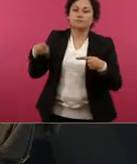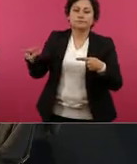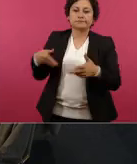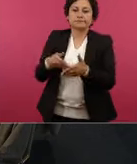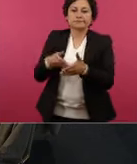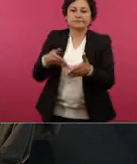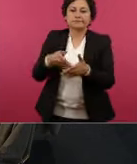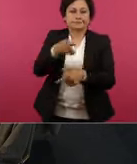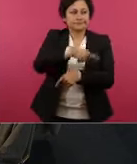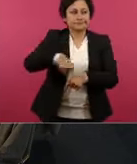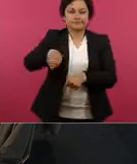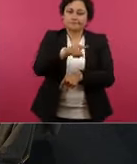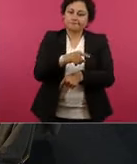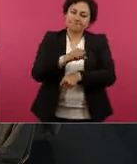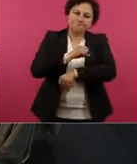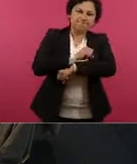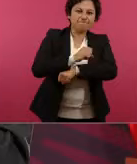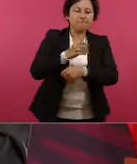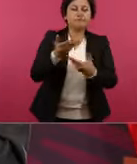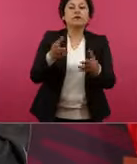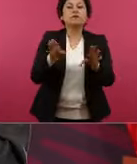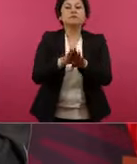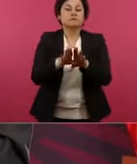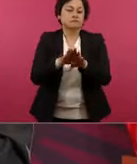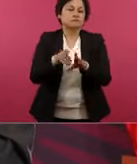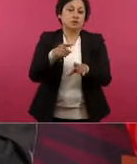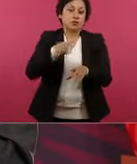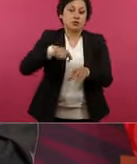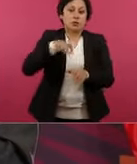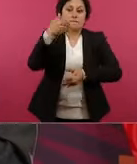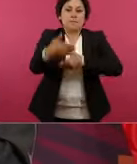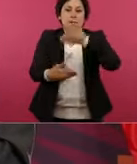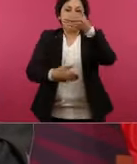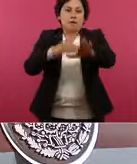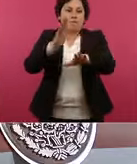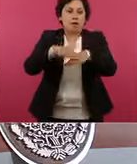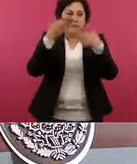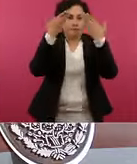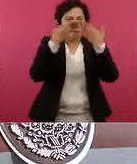más trabajo les va a costar si algún día,